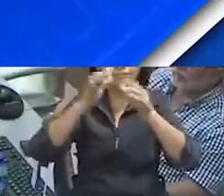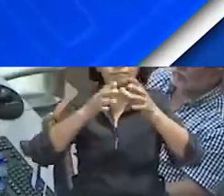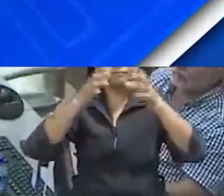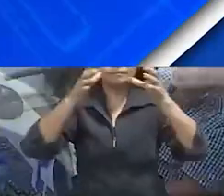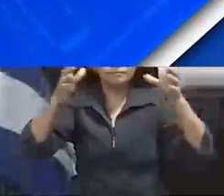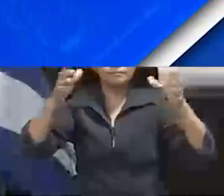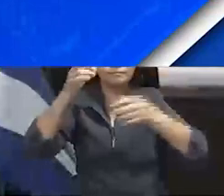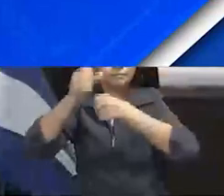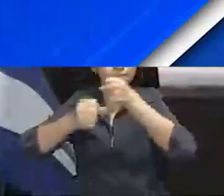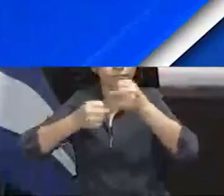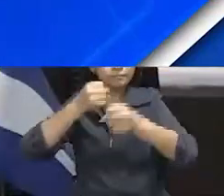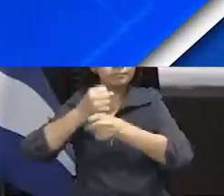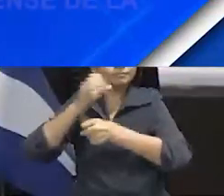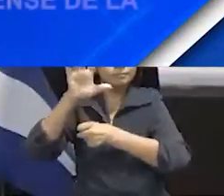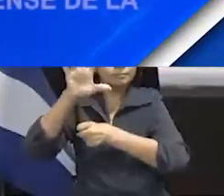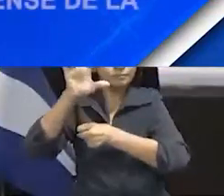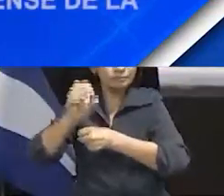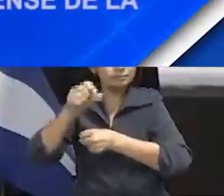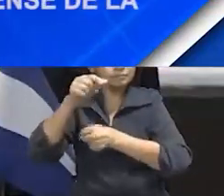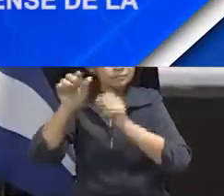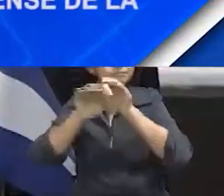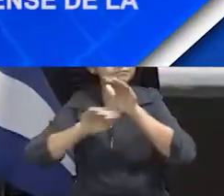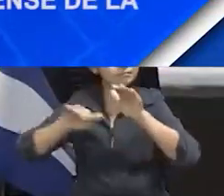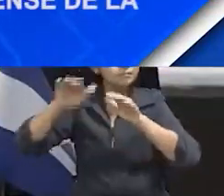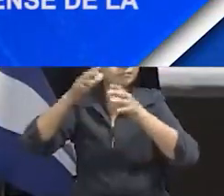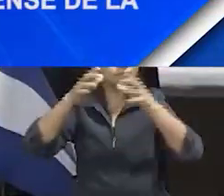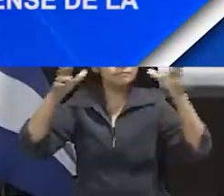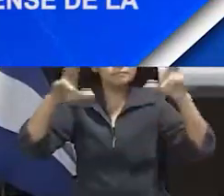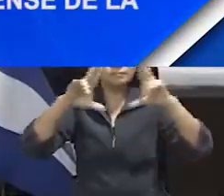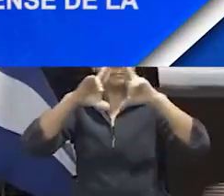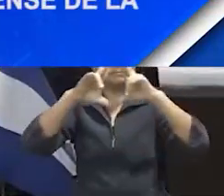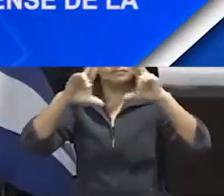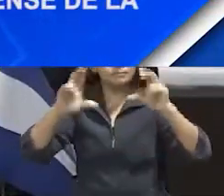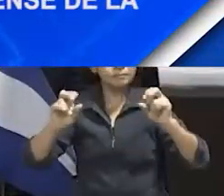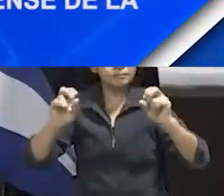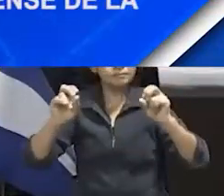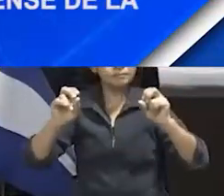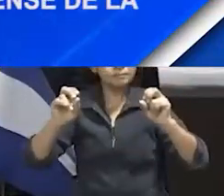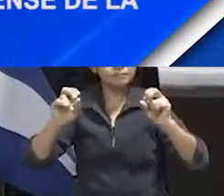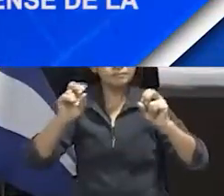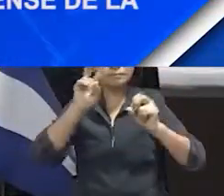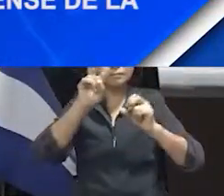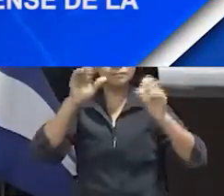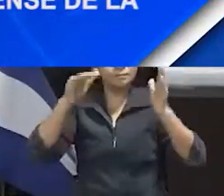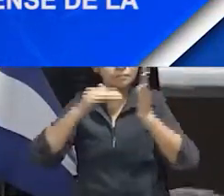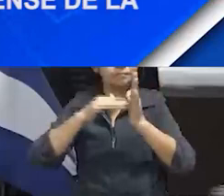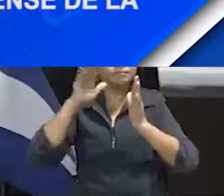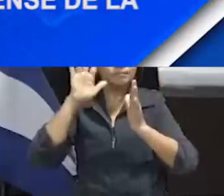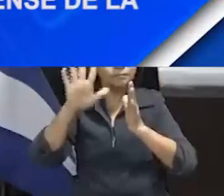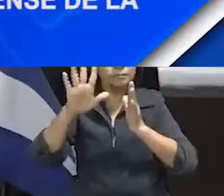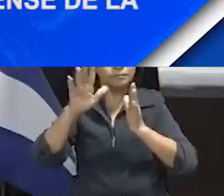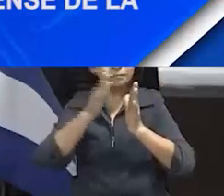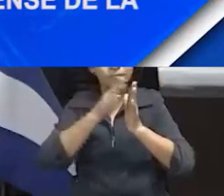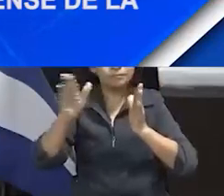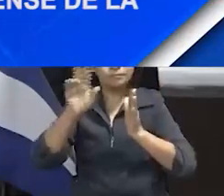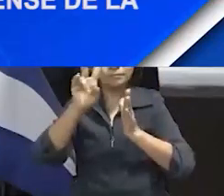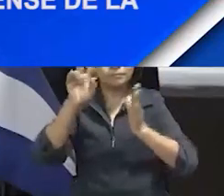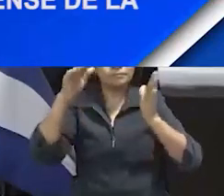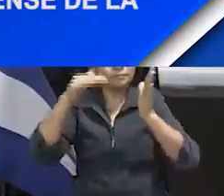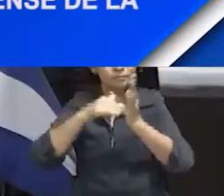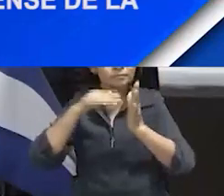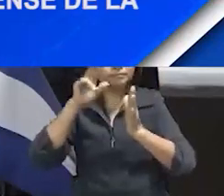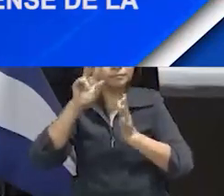crecido en los últimos 50 años. En Nicaragua, desde el 2005 al